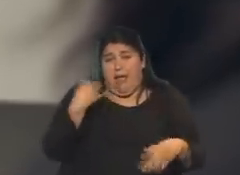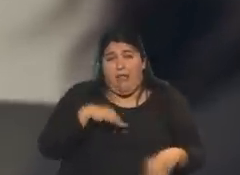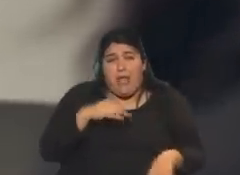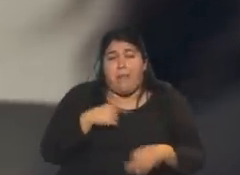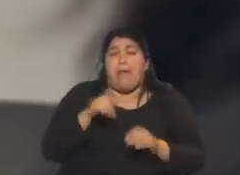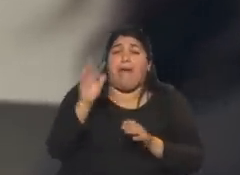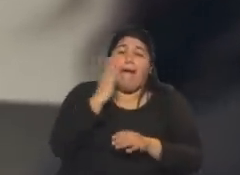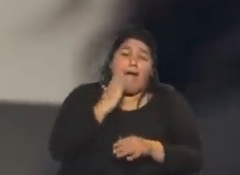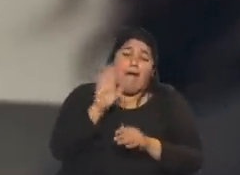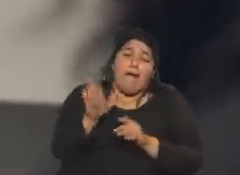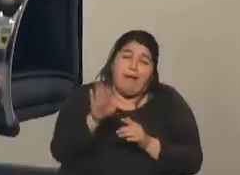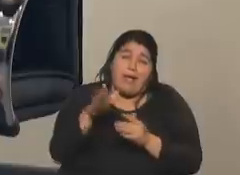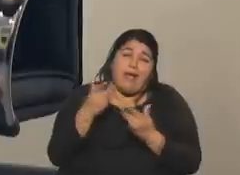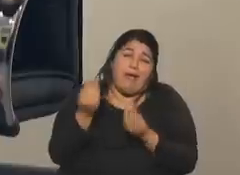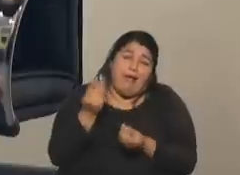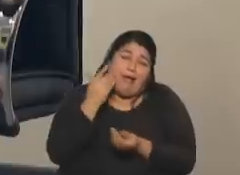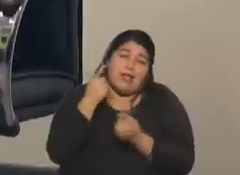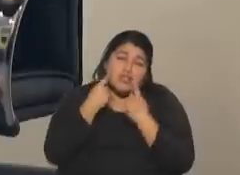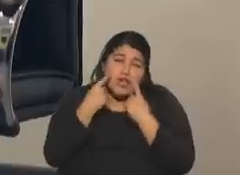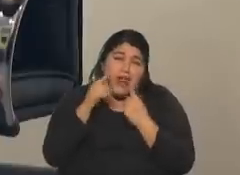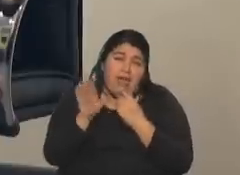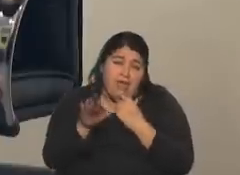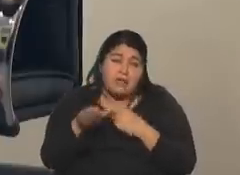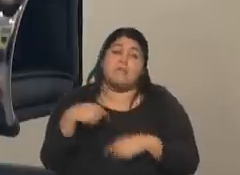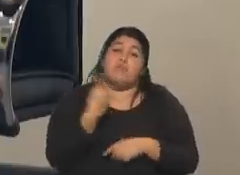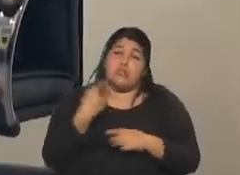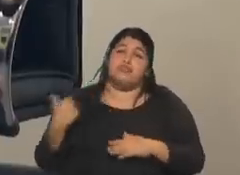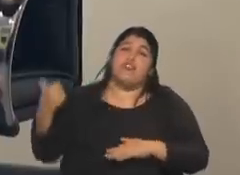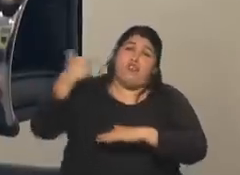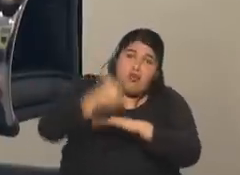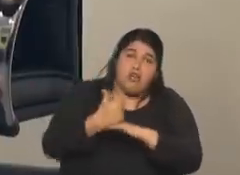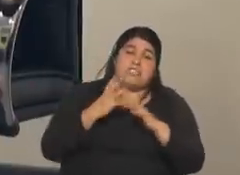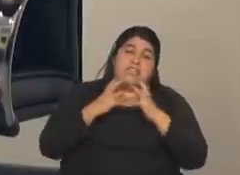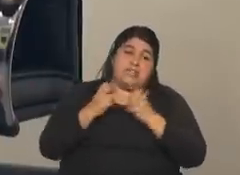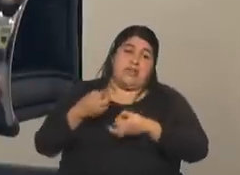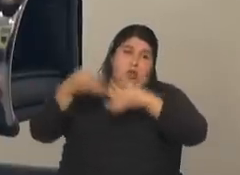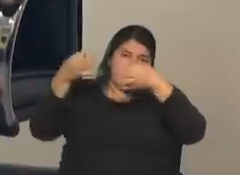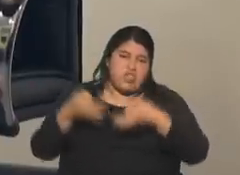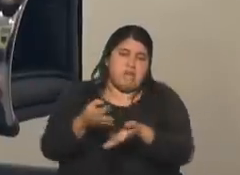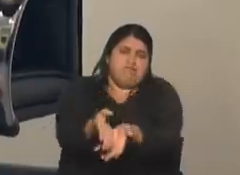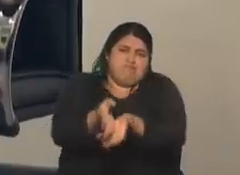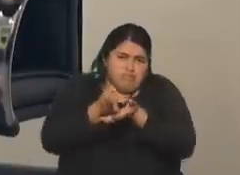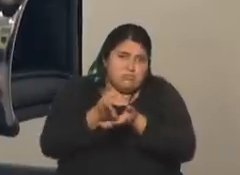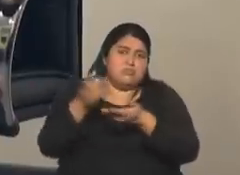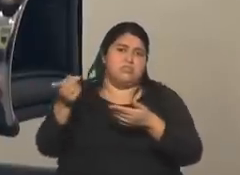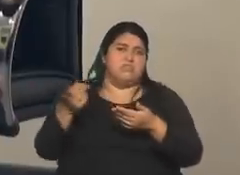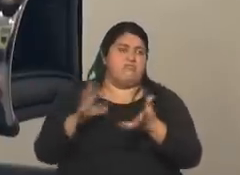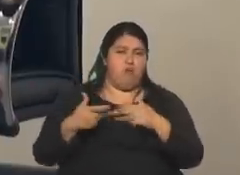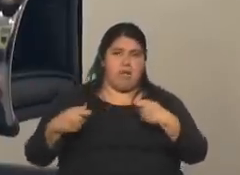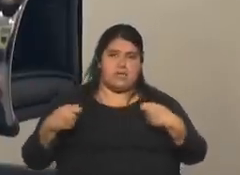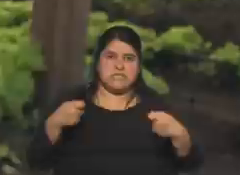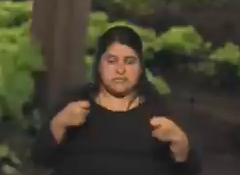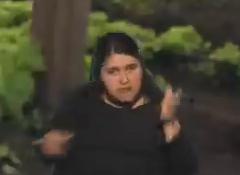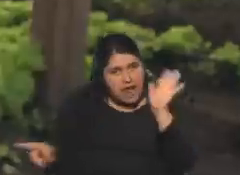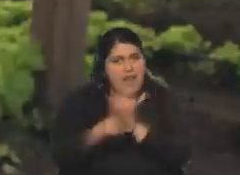gigante para secarle las lágrimas. Por eso necesitamos un secretario con bien fuerte que tire de las riendas y aplique la